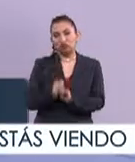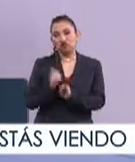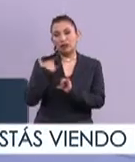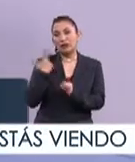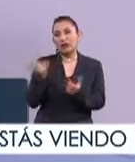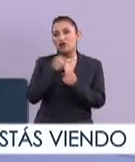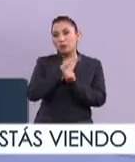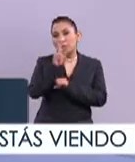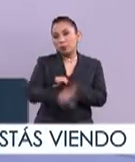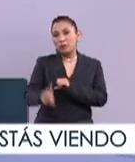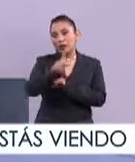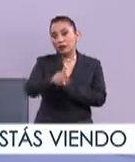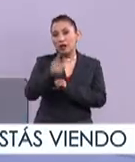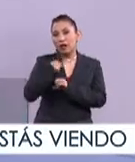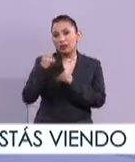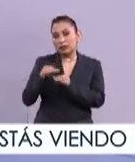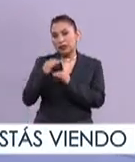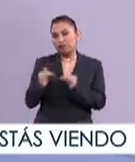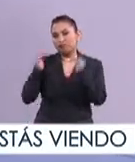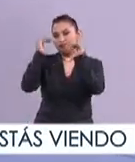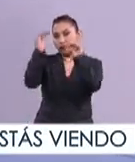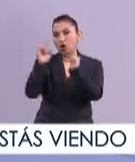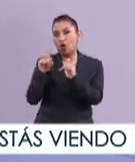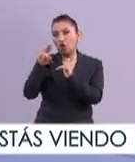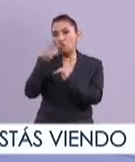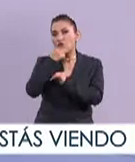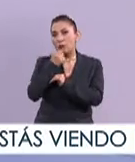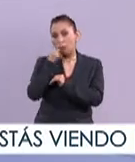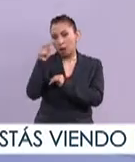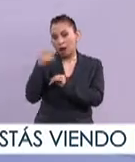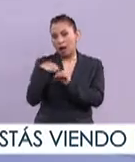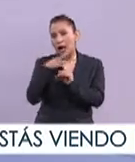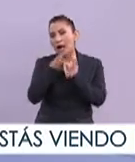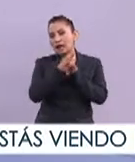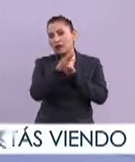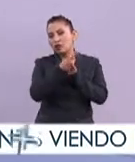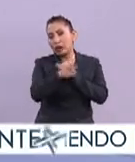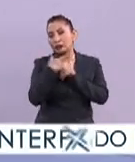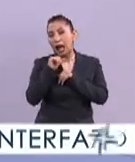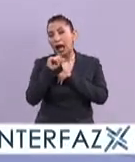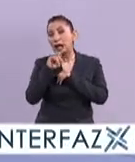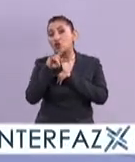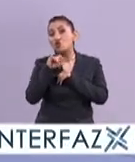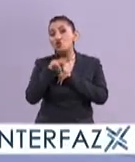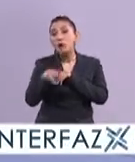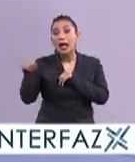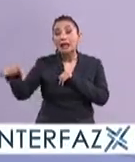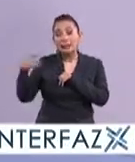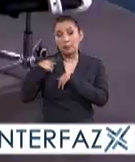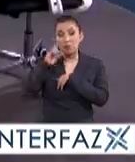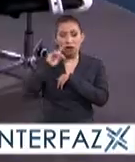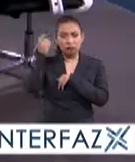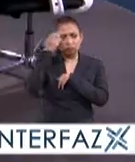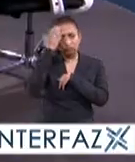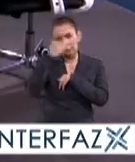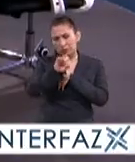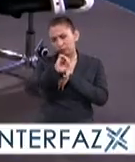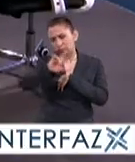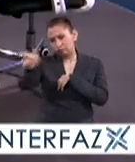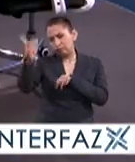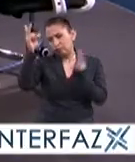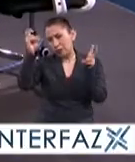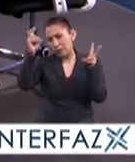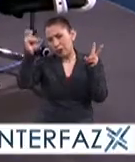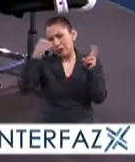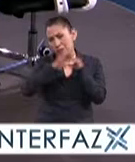Información Pública de la Oficina del Alto Comisionado de las Naciones Unidas para los Refugiados, la ACNUR, y con Janet Moreno, ella es especialista en derechos migratorios y